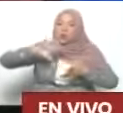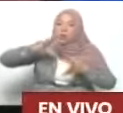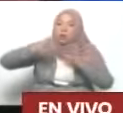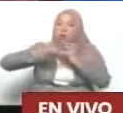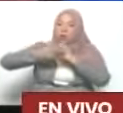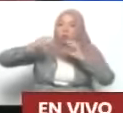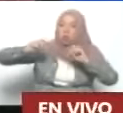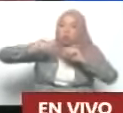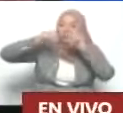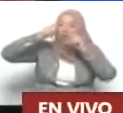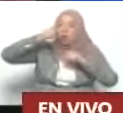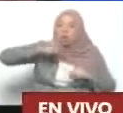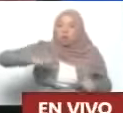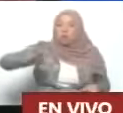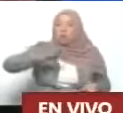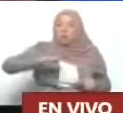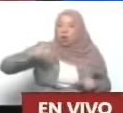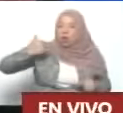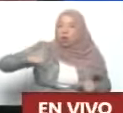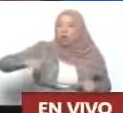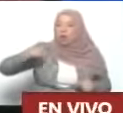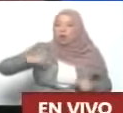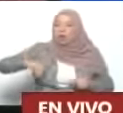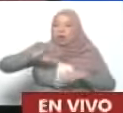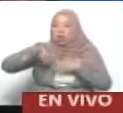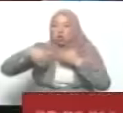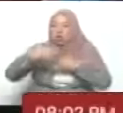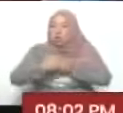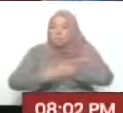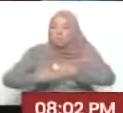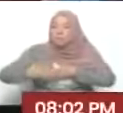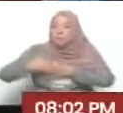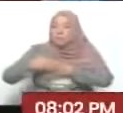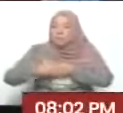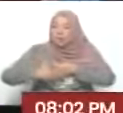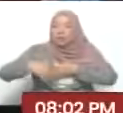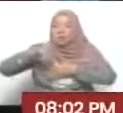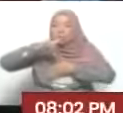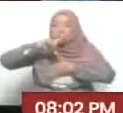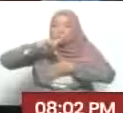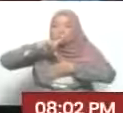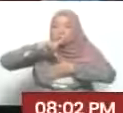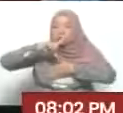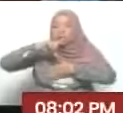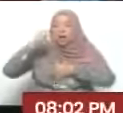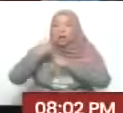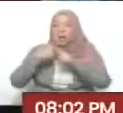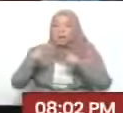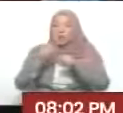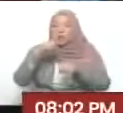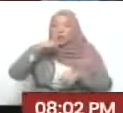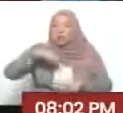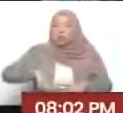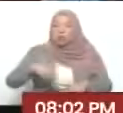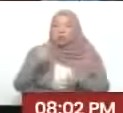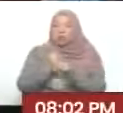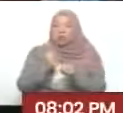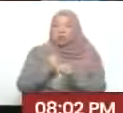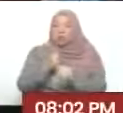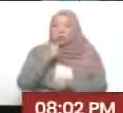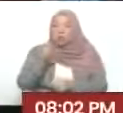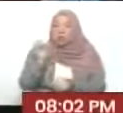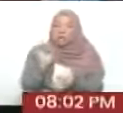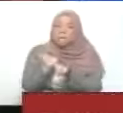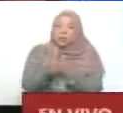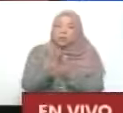despertar del pueblo argentino, de Sudamérica, y los Milei quedarán a la historia, en el basural de la